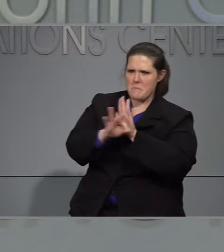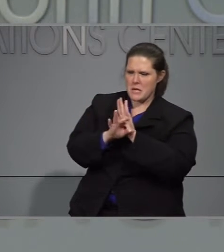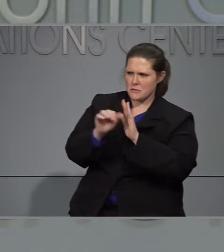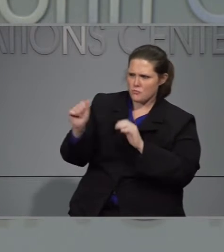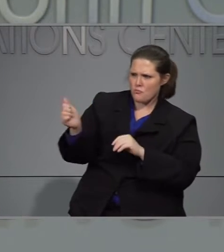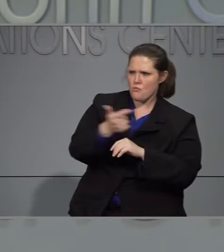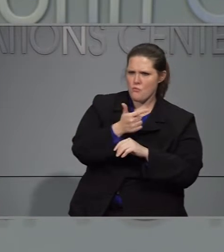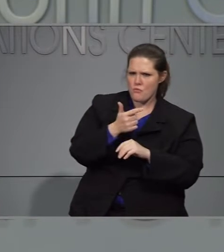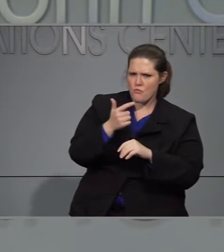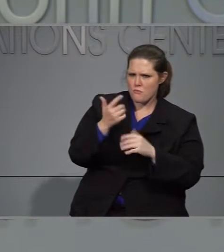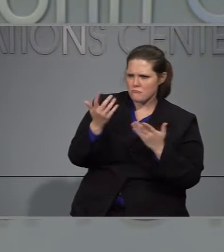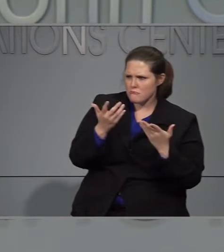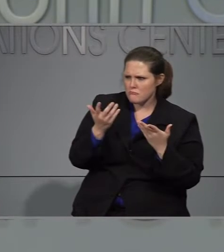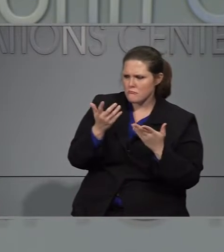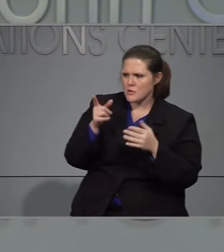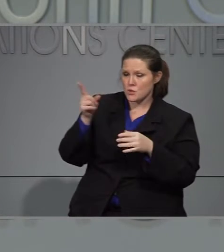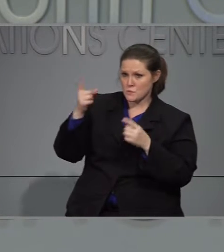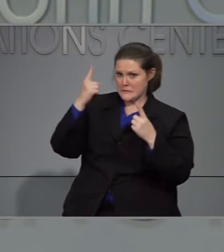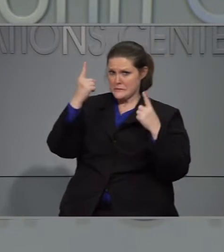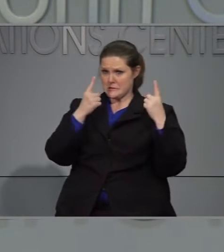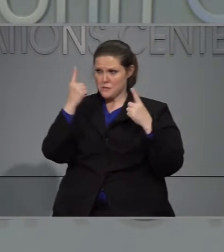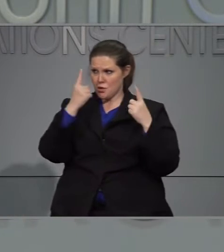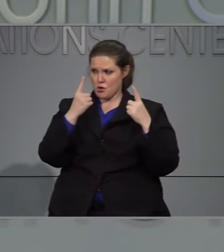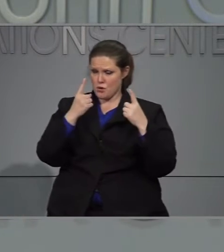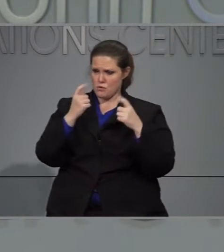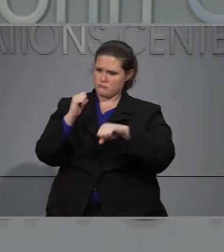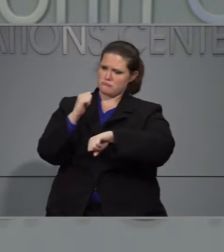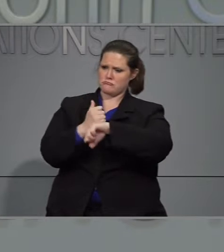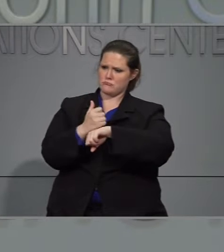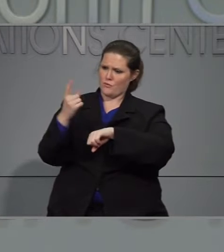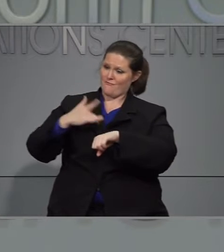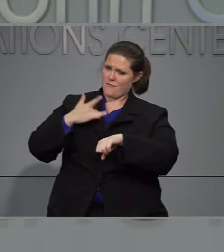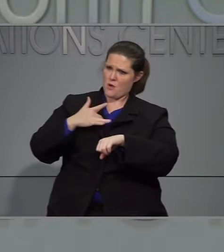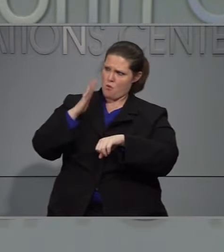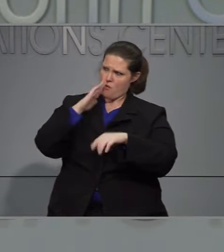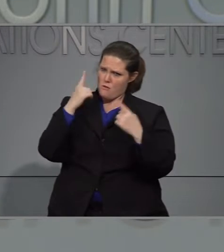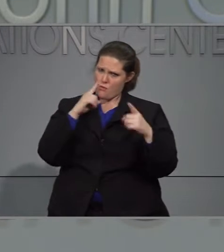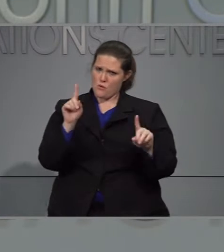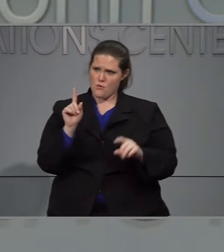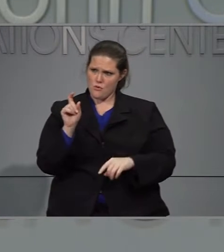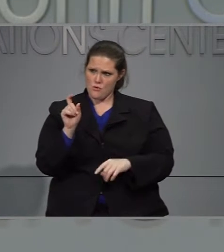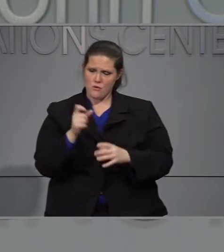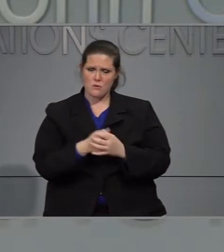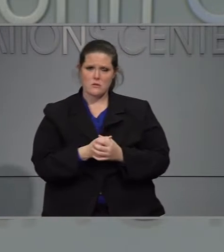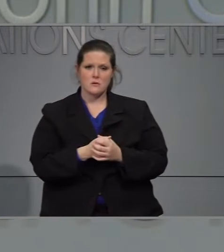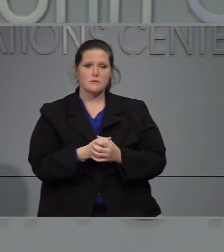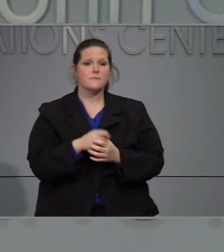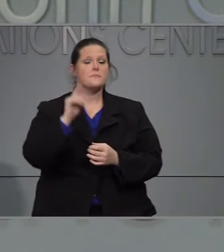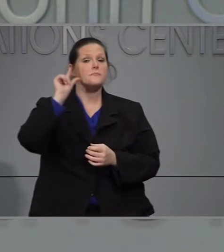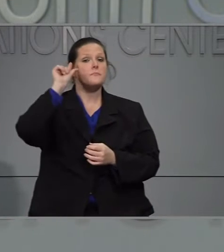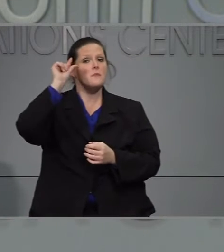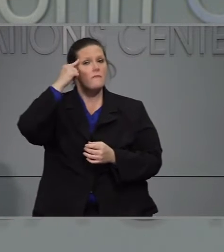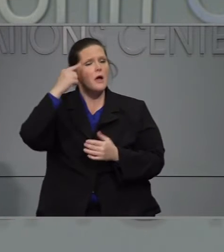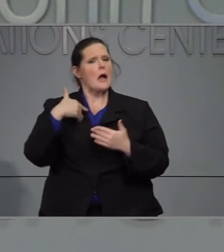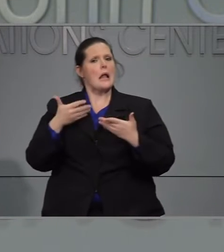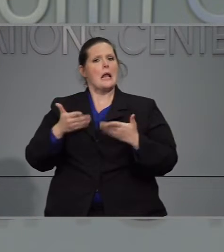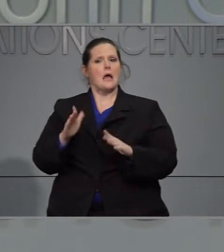de que ese toque de queda es algo efectivo. Bueno, voy a permitir que la doctora Cohen